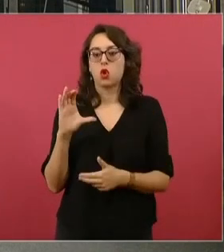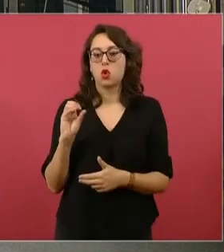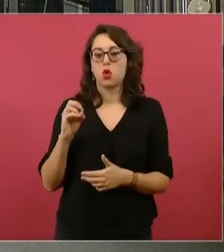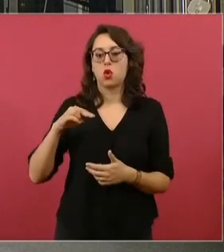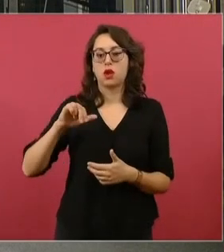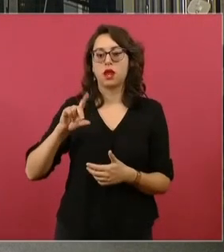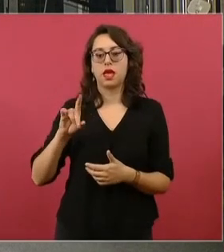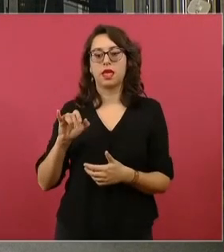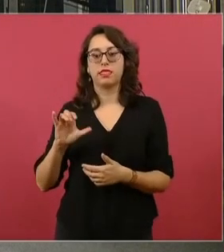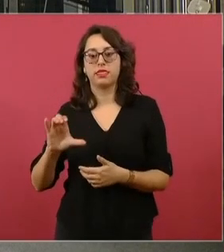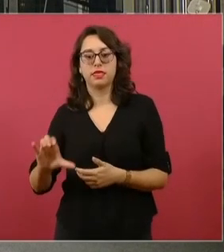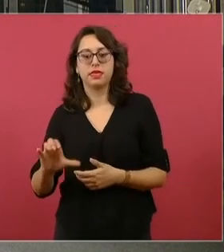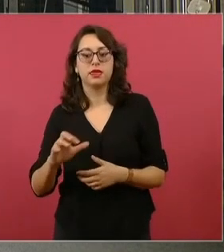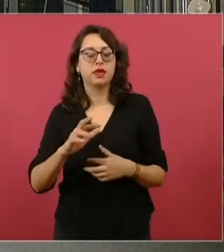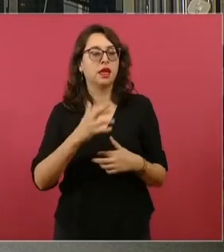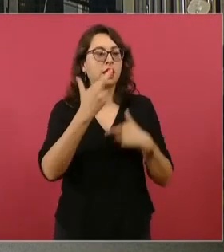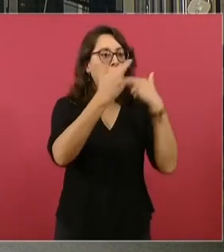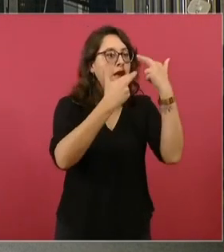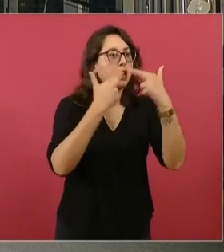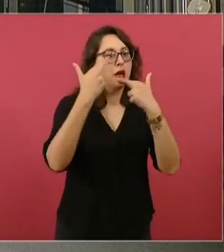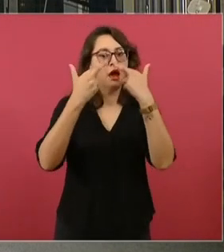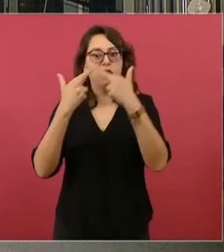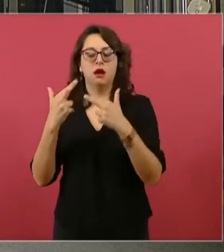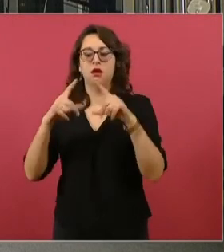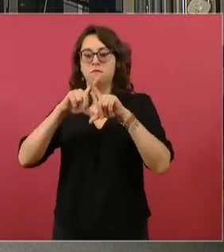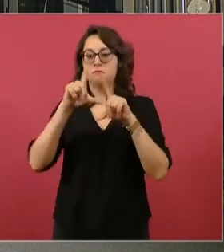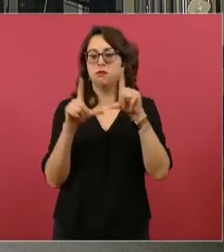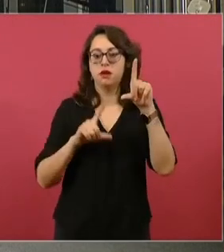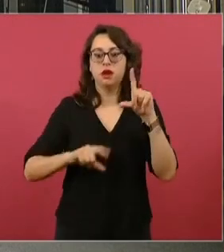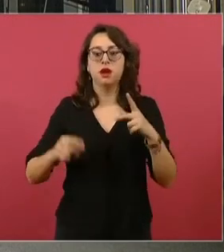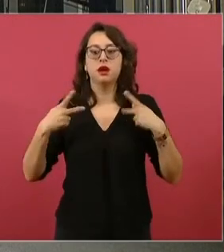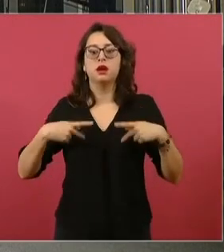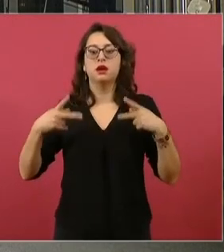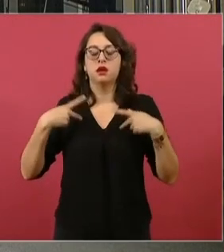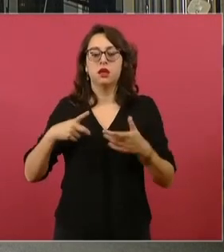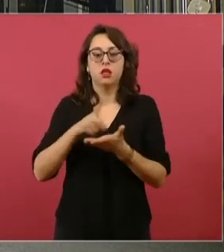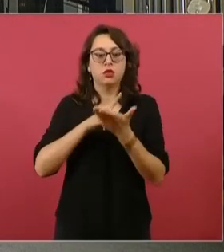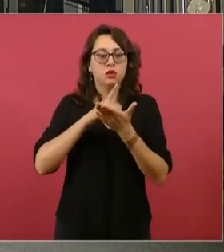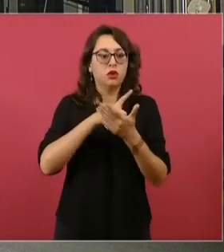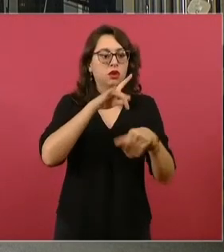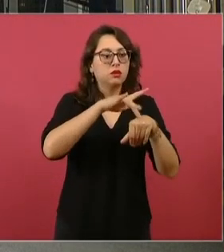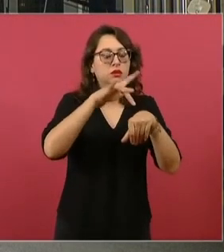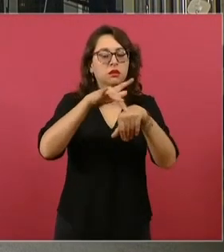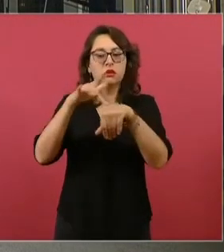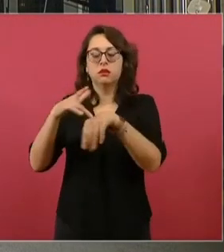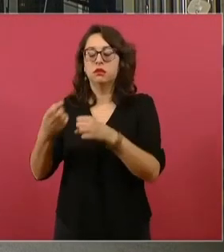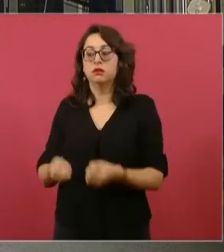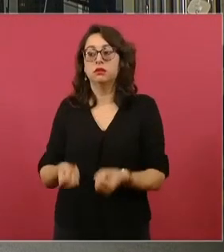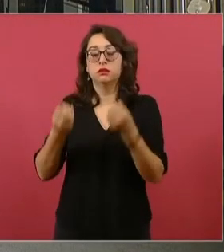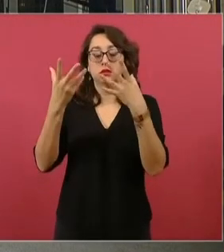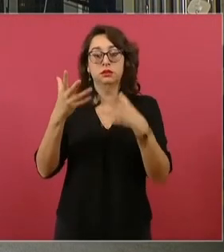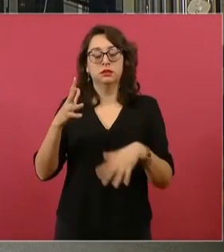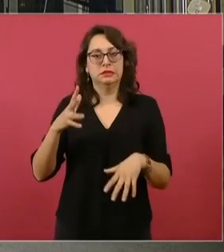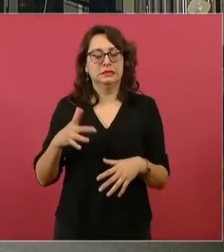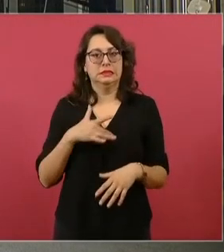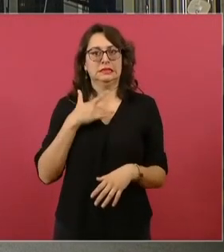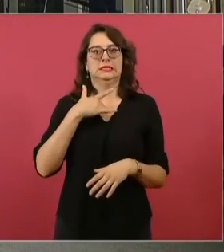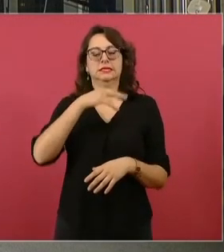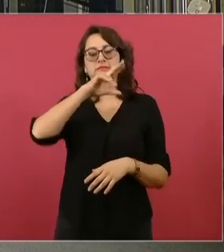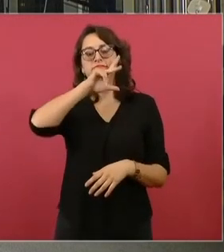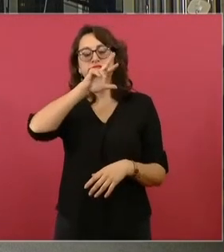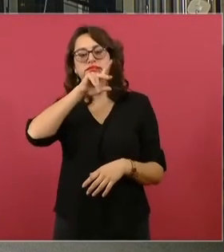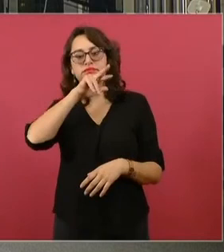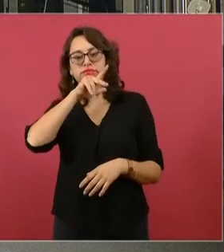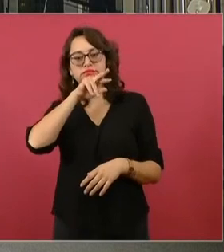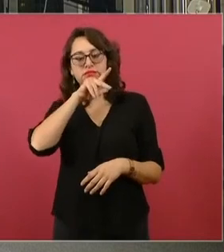para saber cómo está el tema de las adicciones a nivel nacional, y se han observado preocupación en torno a este manejo